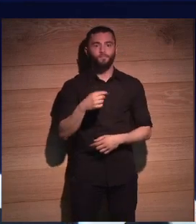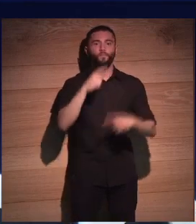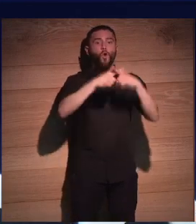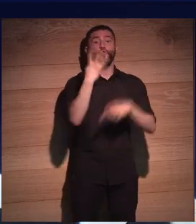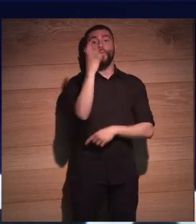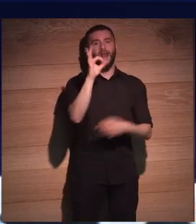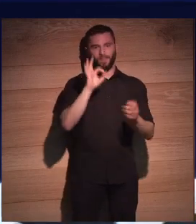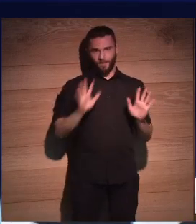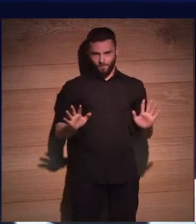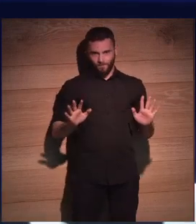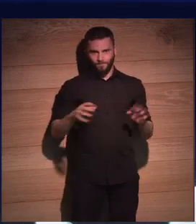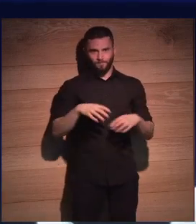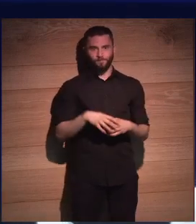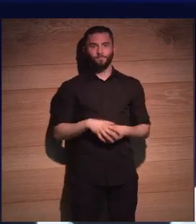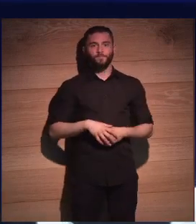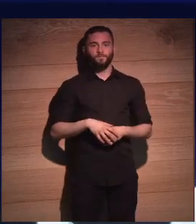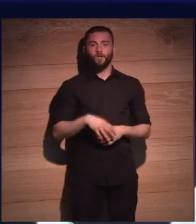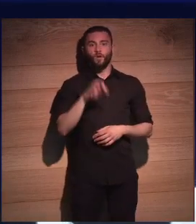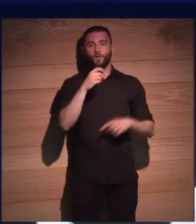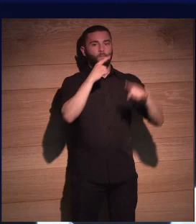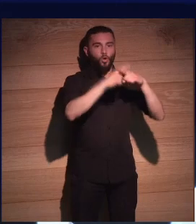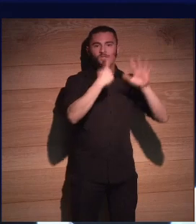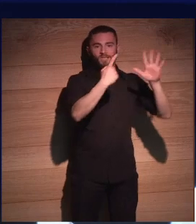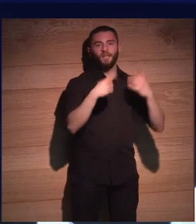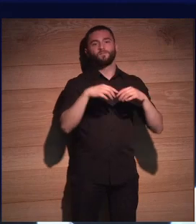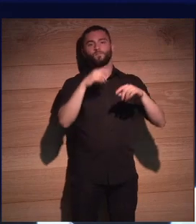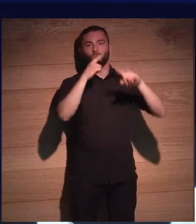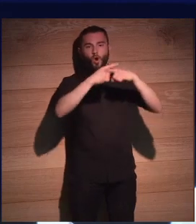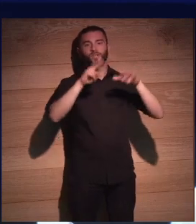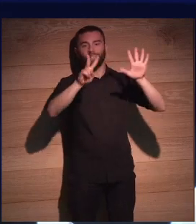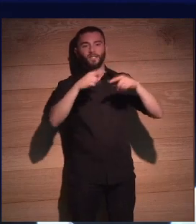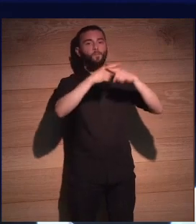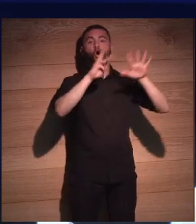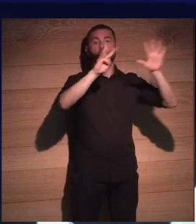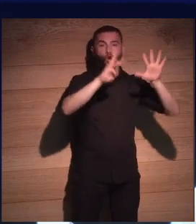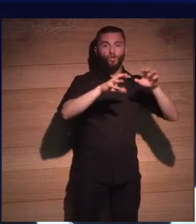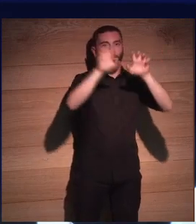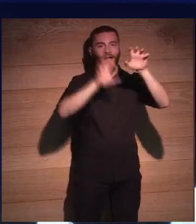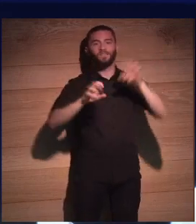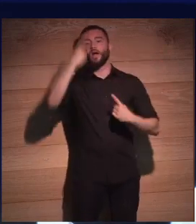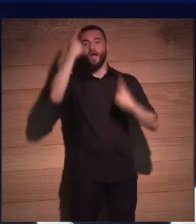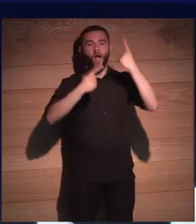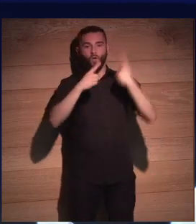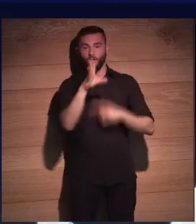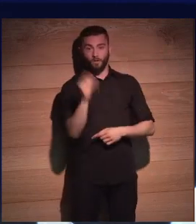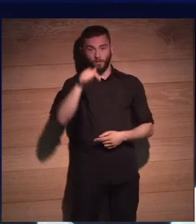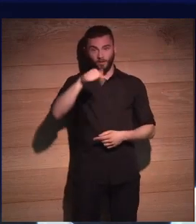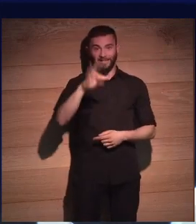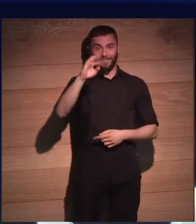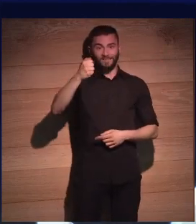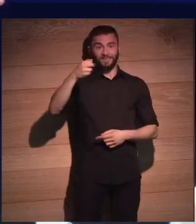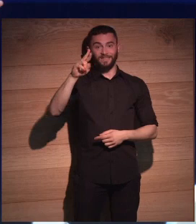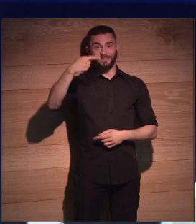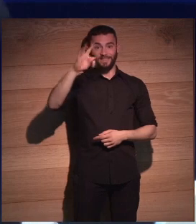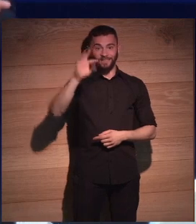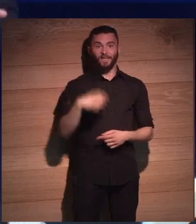Hay muchos países donde se multiplica por 6, por 7 y por 8. El coste medio en África, comparado con el 2%, que es el target, el objetivo, el